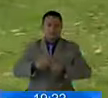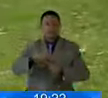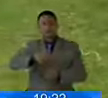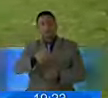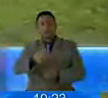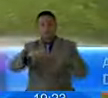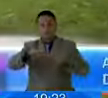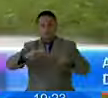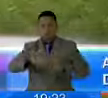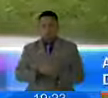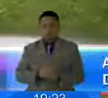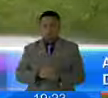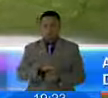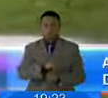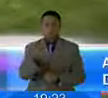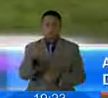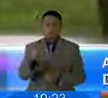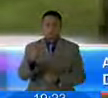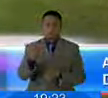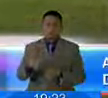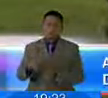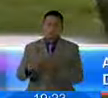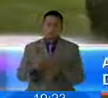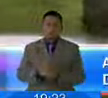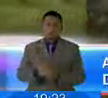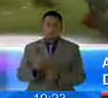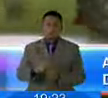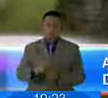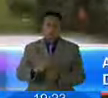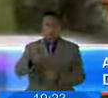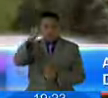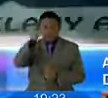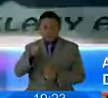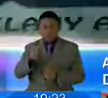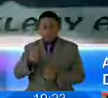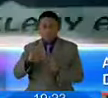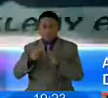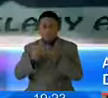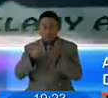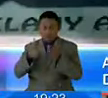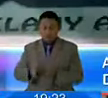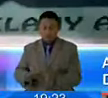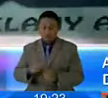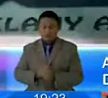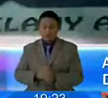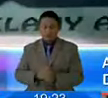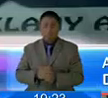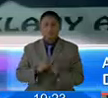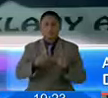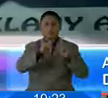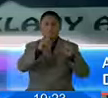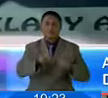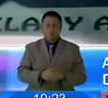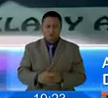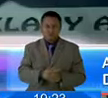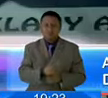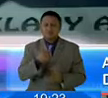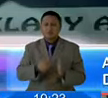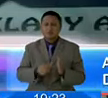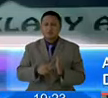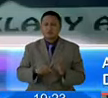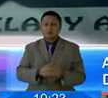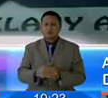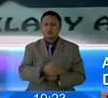La adolescente ya descansa en el sueño eterno, recibió cristiana sepultura, mientras continúa la incógnita de saber qué pasó